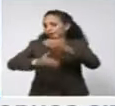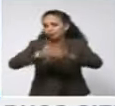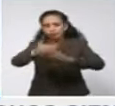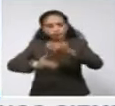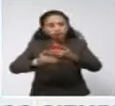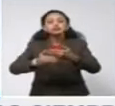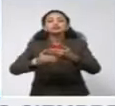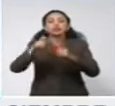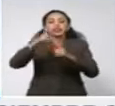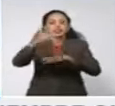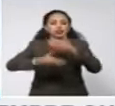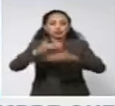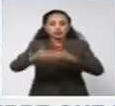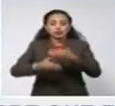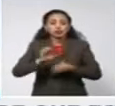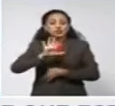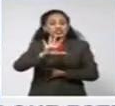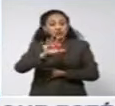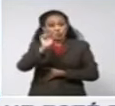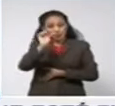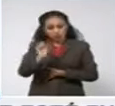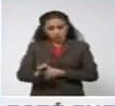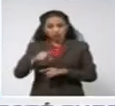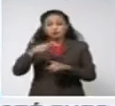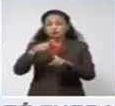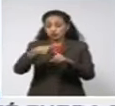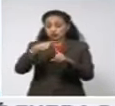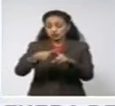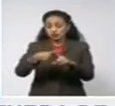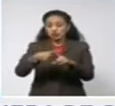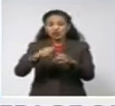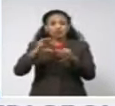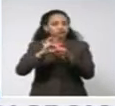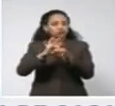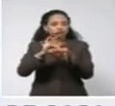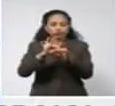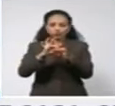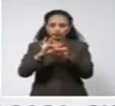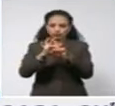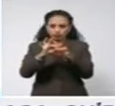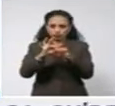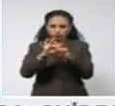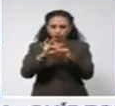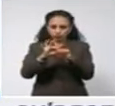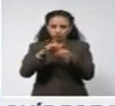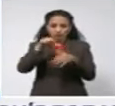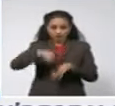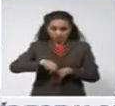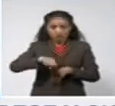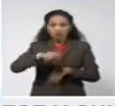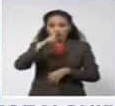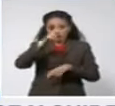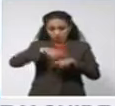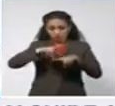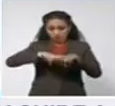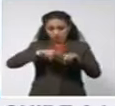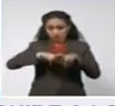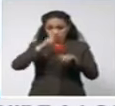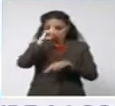5 pacientes en estado grave, aquí en hospitales de La Habana y